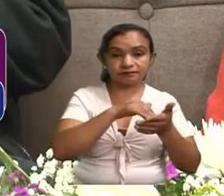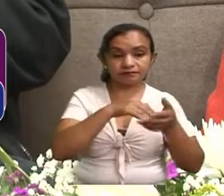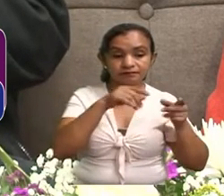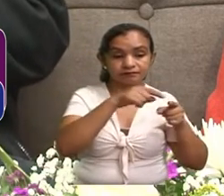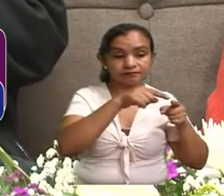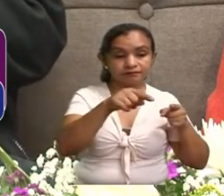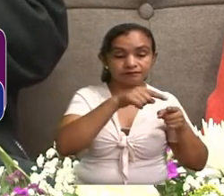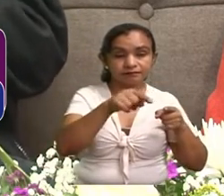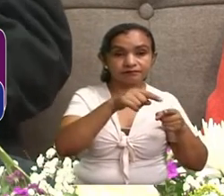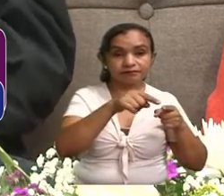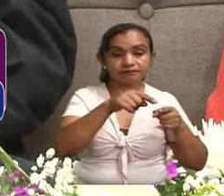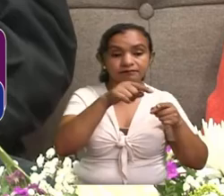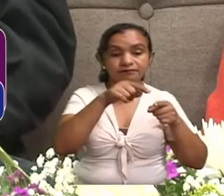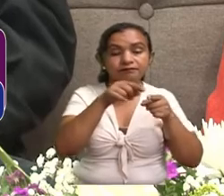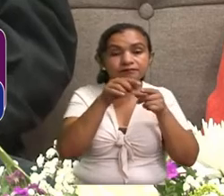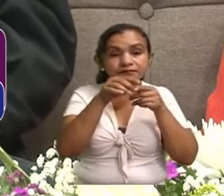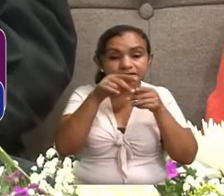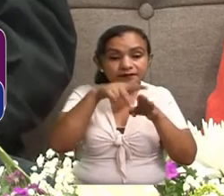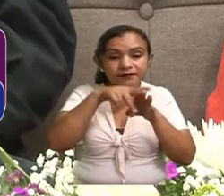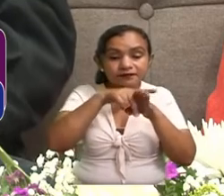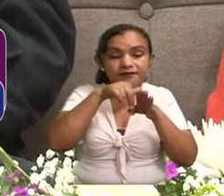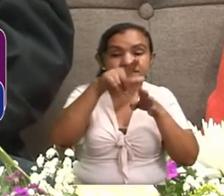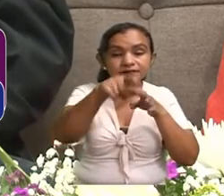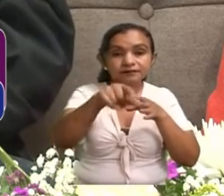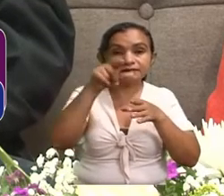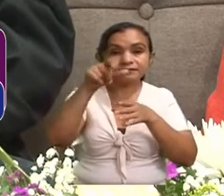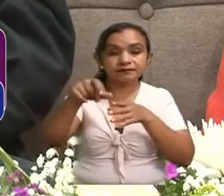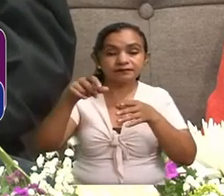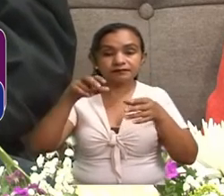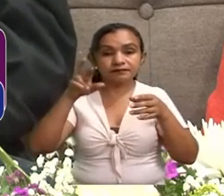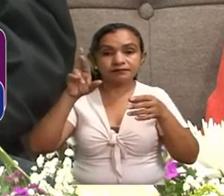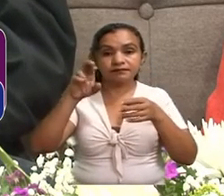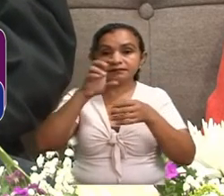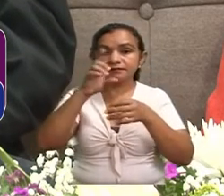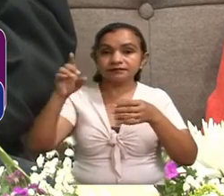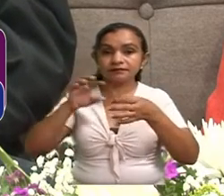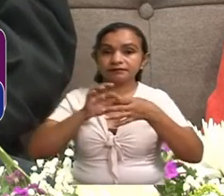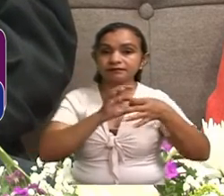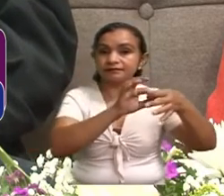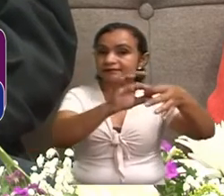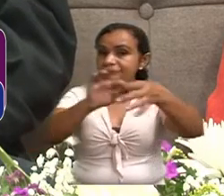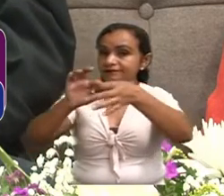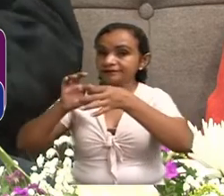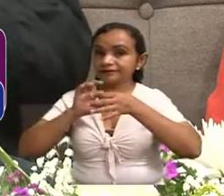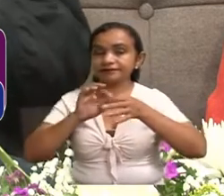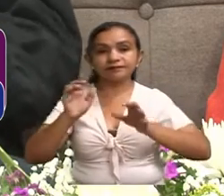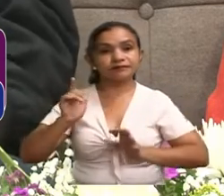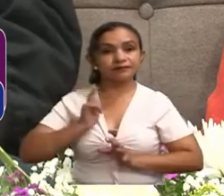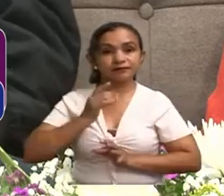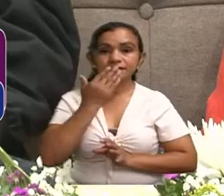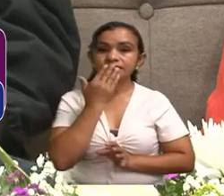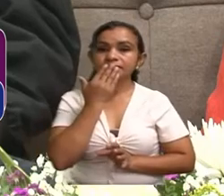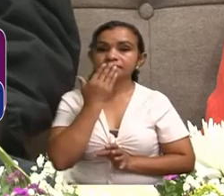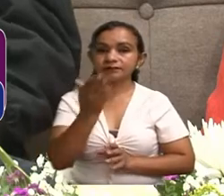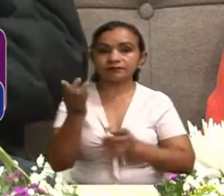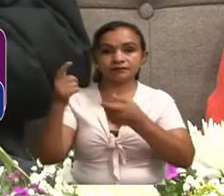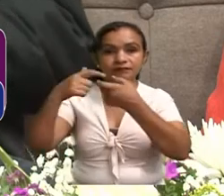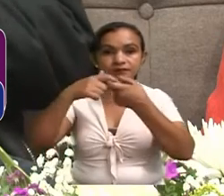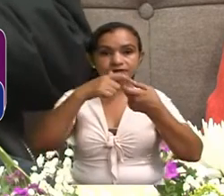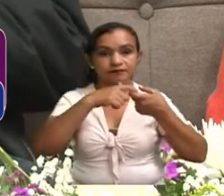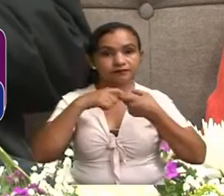municipal y lo comunitario. Entonces, a eso le llamamos nosotros la cadena de sostenibilidad. Si tenemos buenas coordinaciones